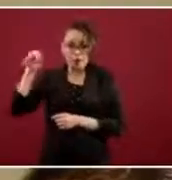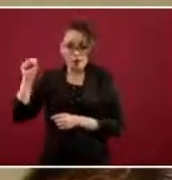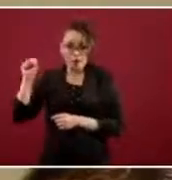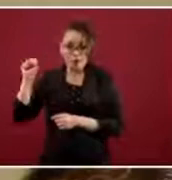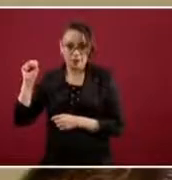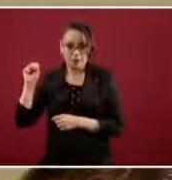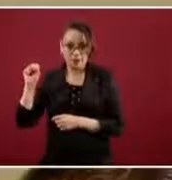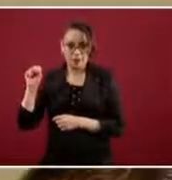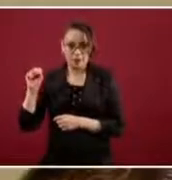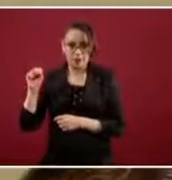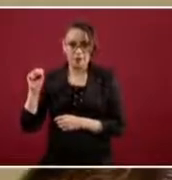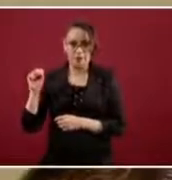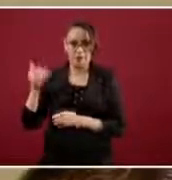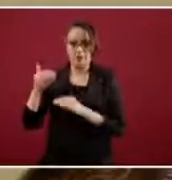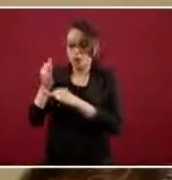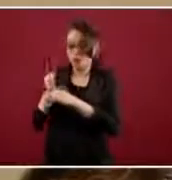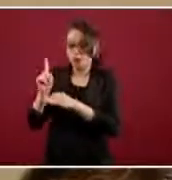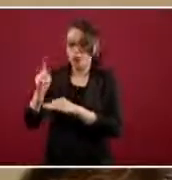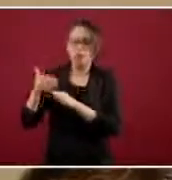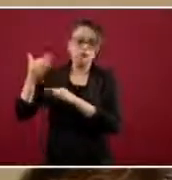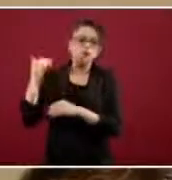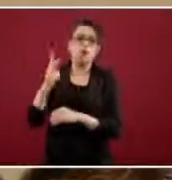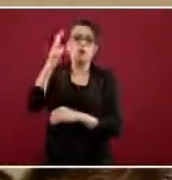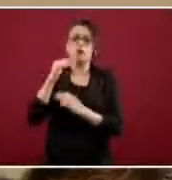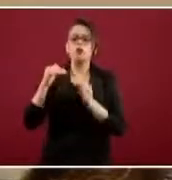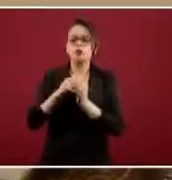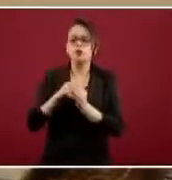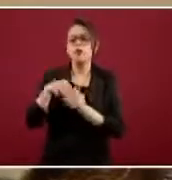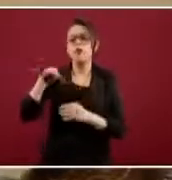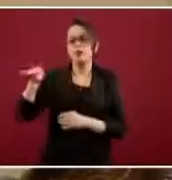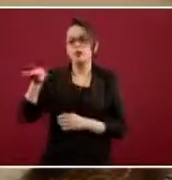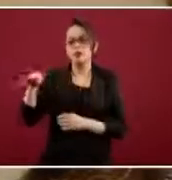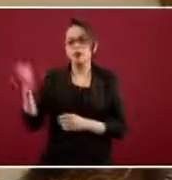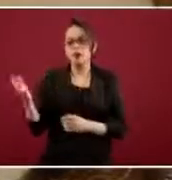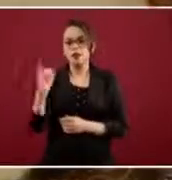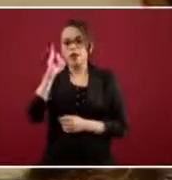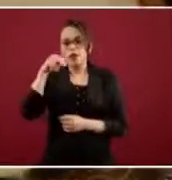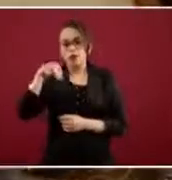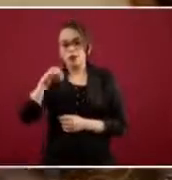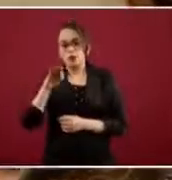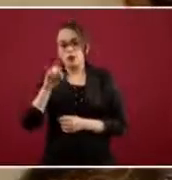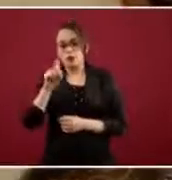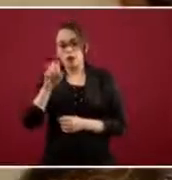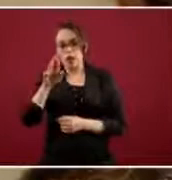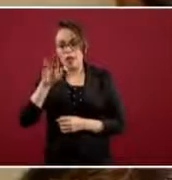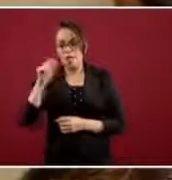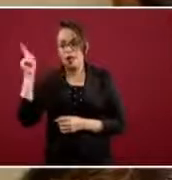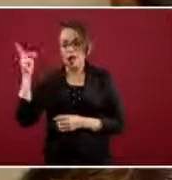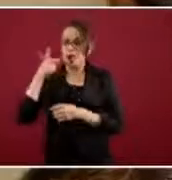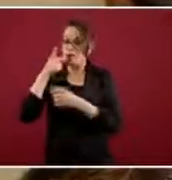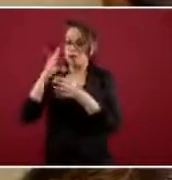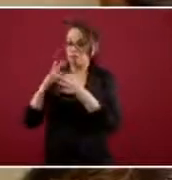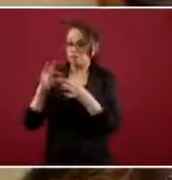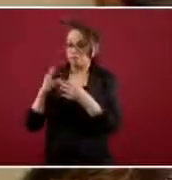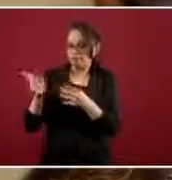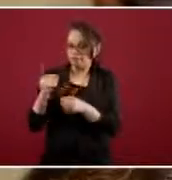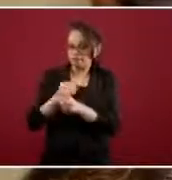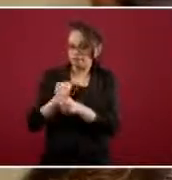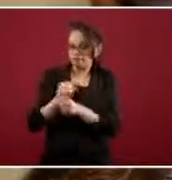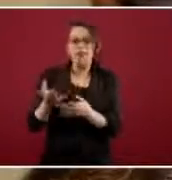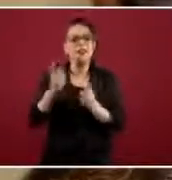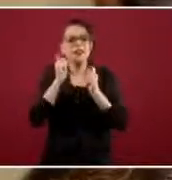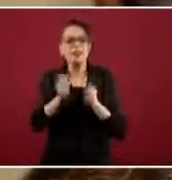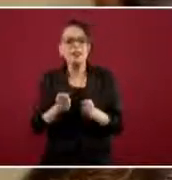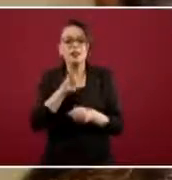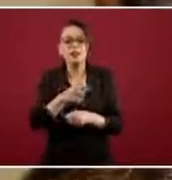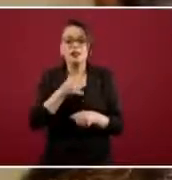acuñar en 2019, un término que es la infodemia y que tiene que ver precisamente con la desinformación